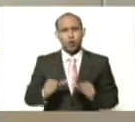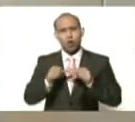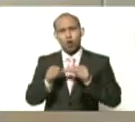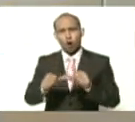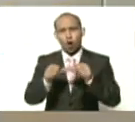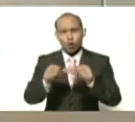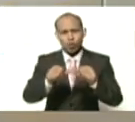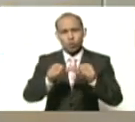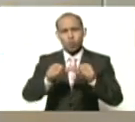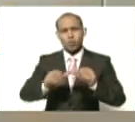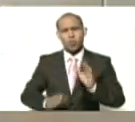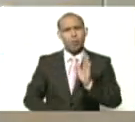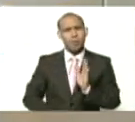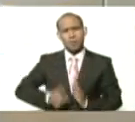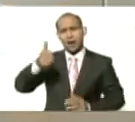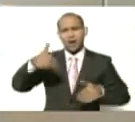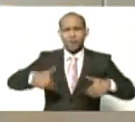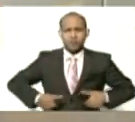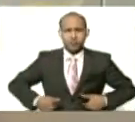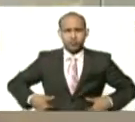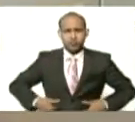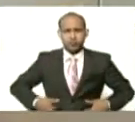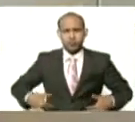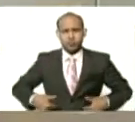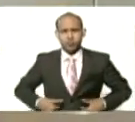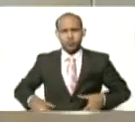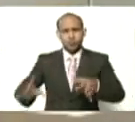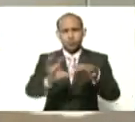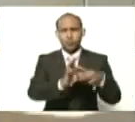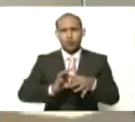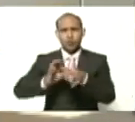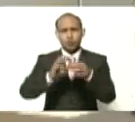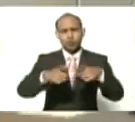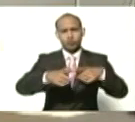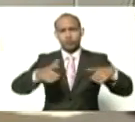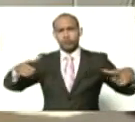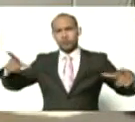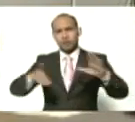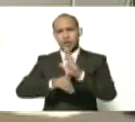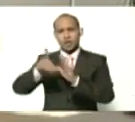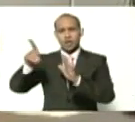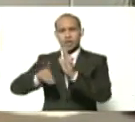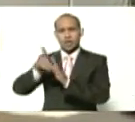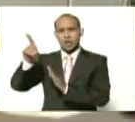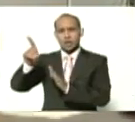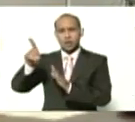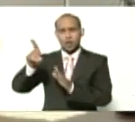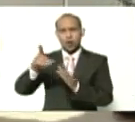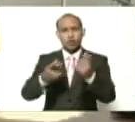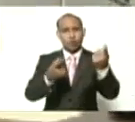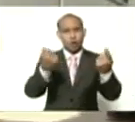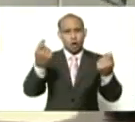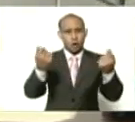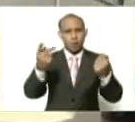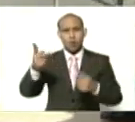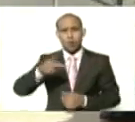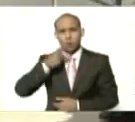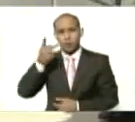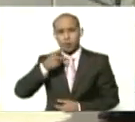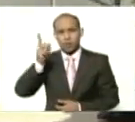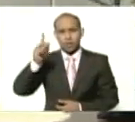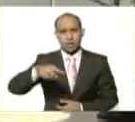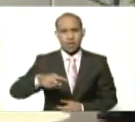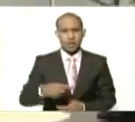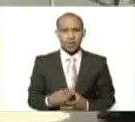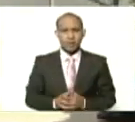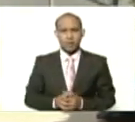Continuaremos esforzándonos para que el sostenido y creciente desarrollo de nuestras relaciones económicas y políticas